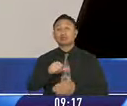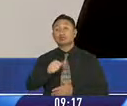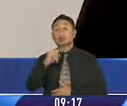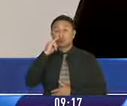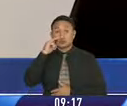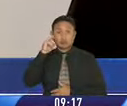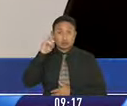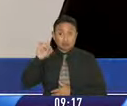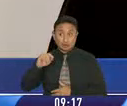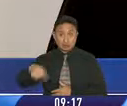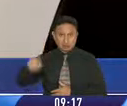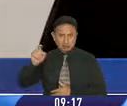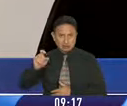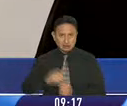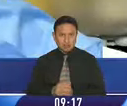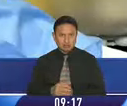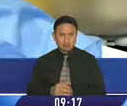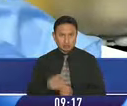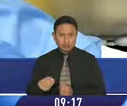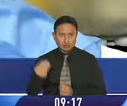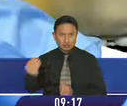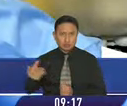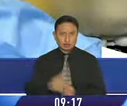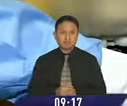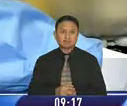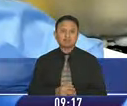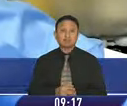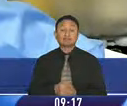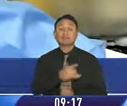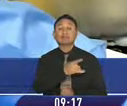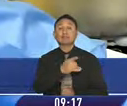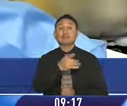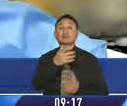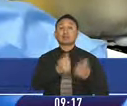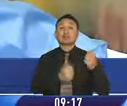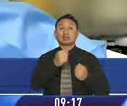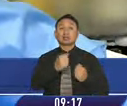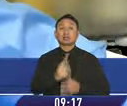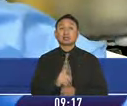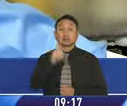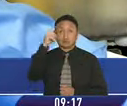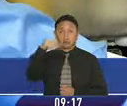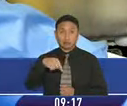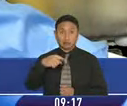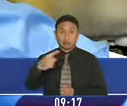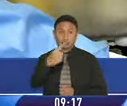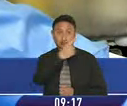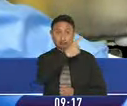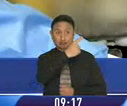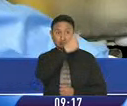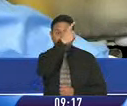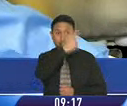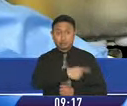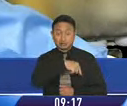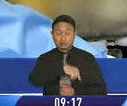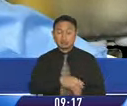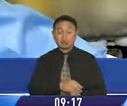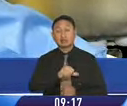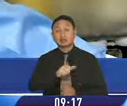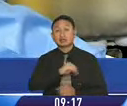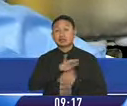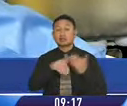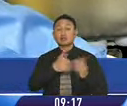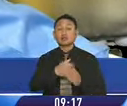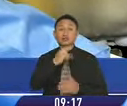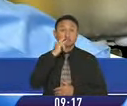bebés que necesitan en este hospital. Y estas leches pasteurizadas, que son las que vemos aquí, van a ser distribuidas para todos